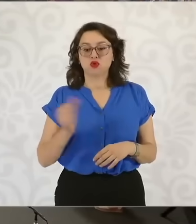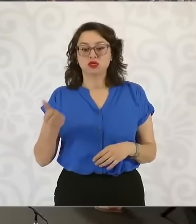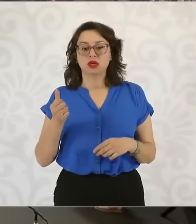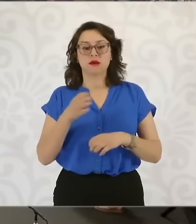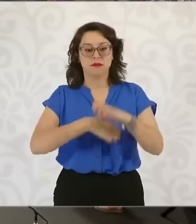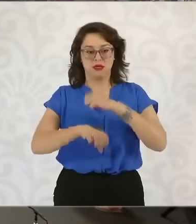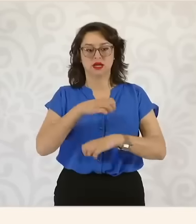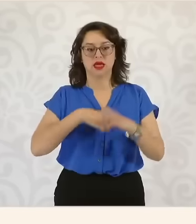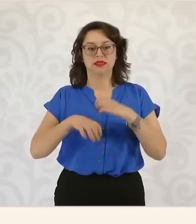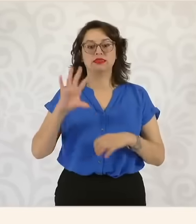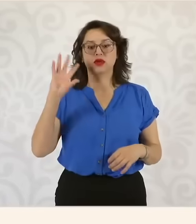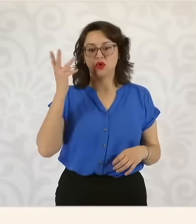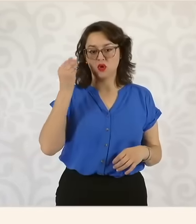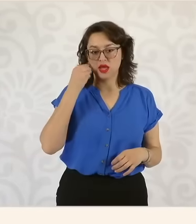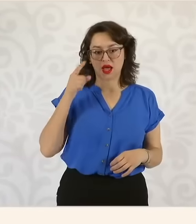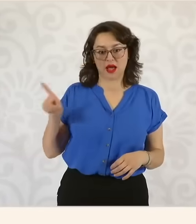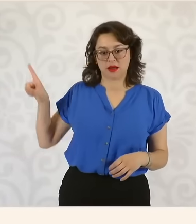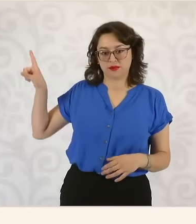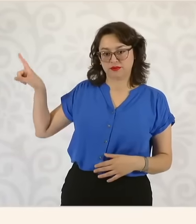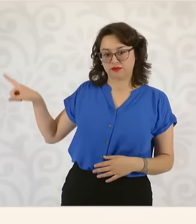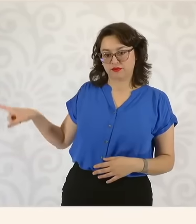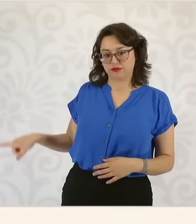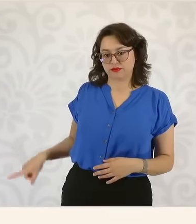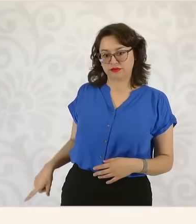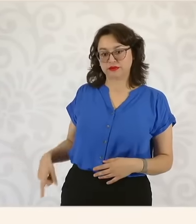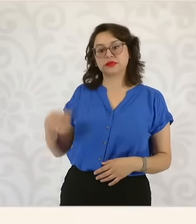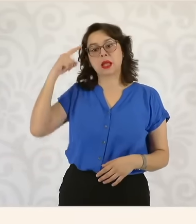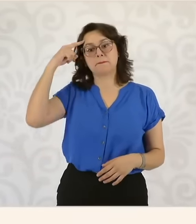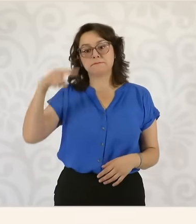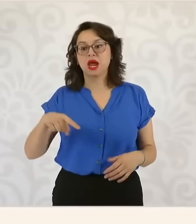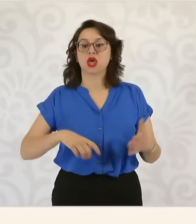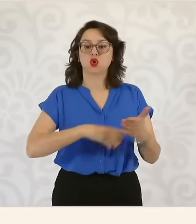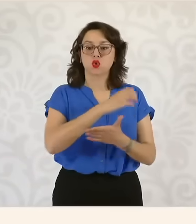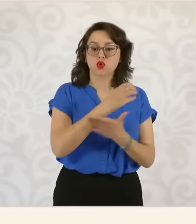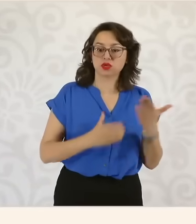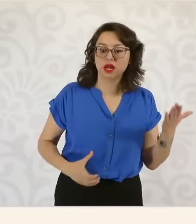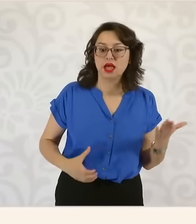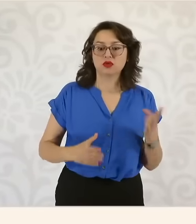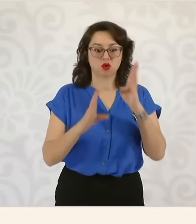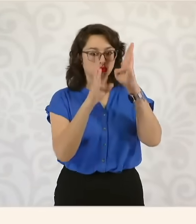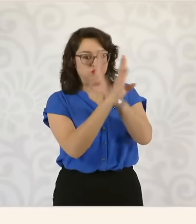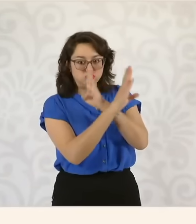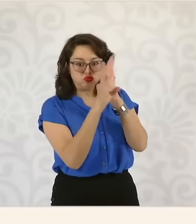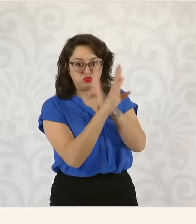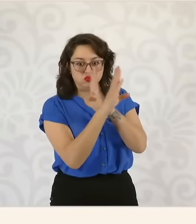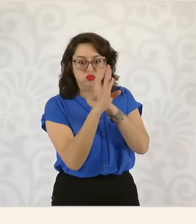fue creada para hacer contratos con CISEN que en su totalidad